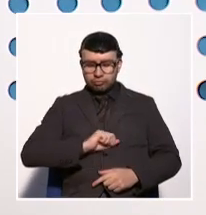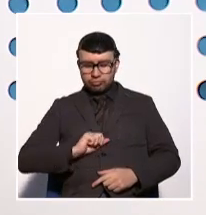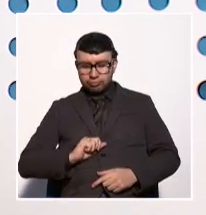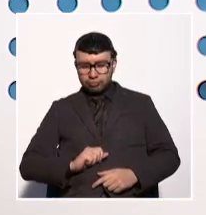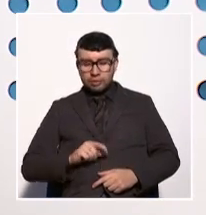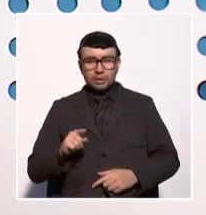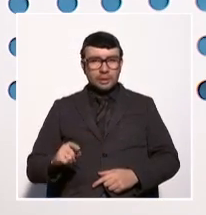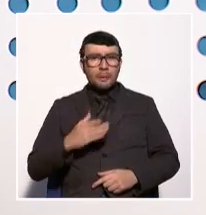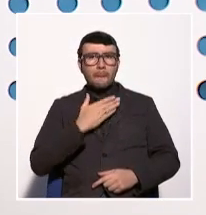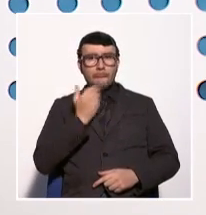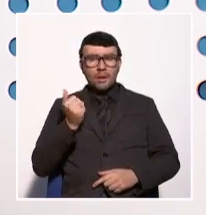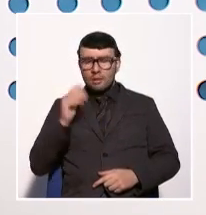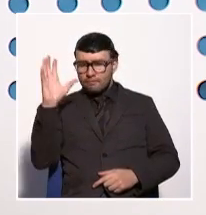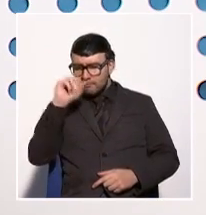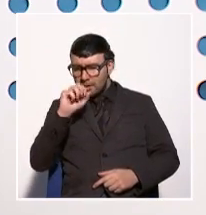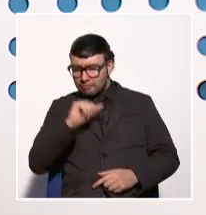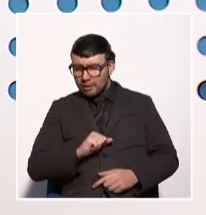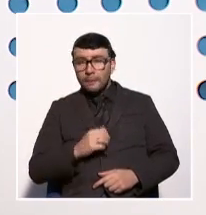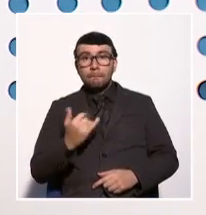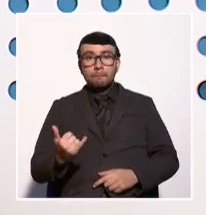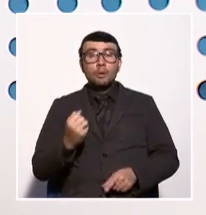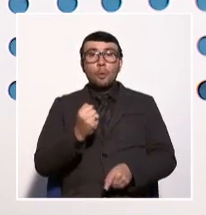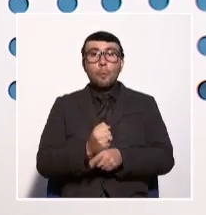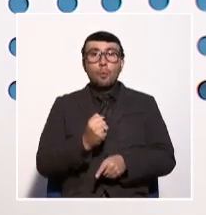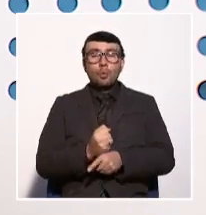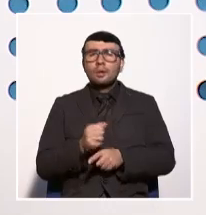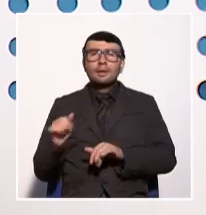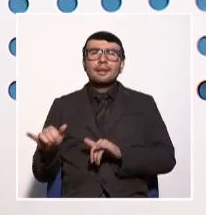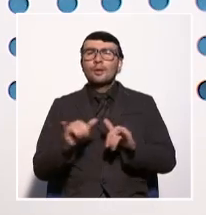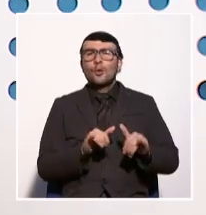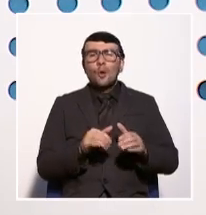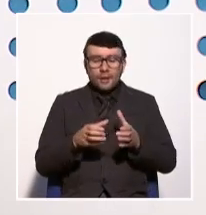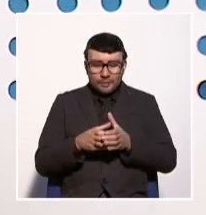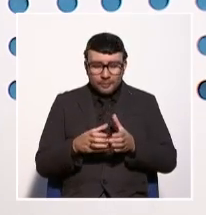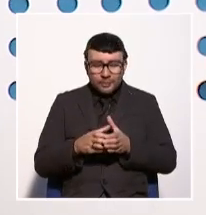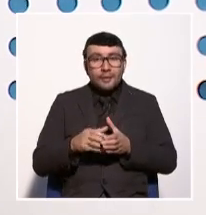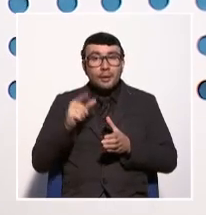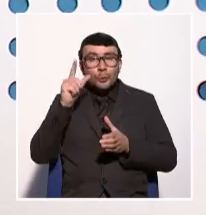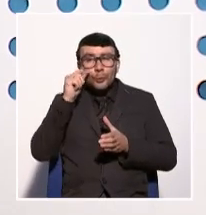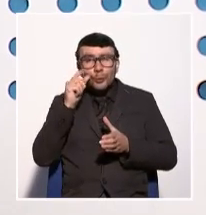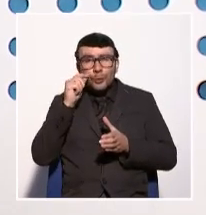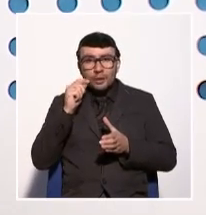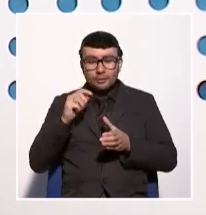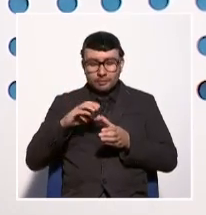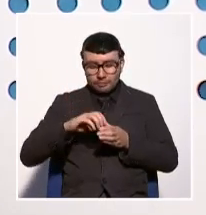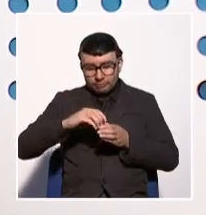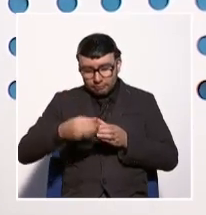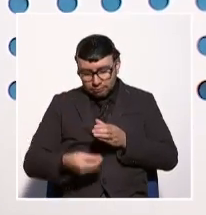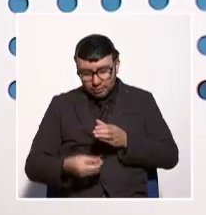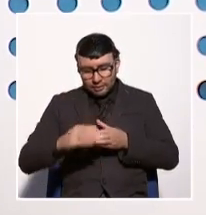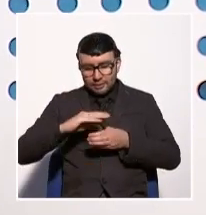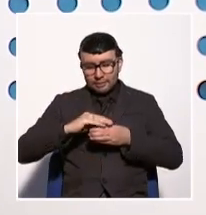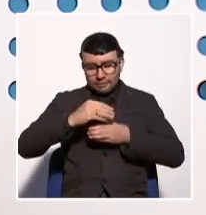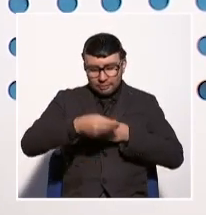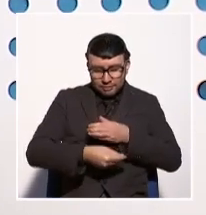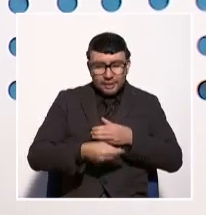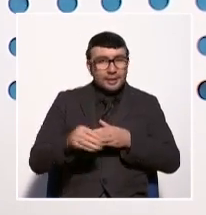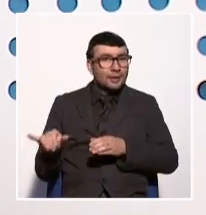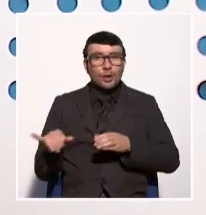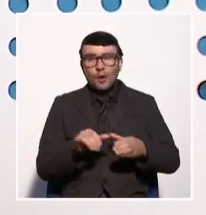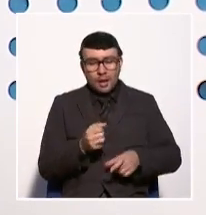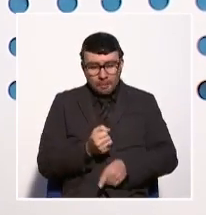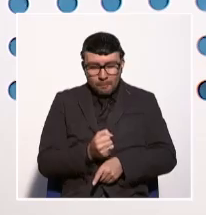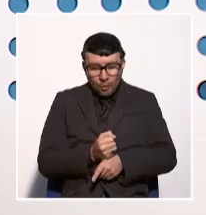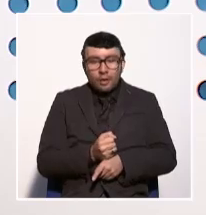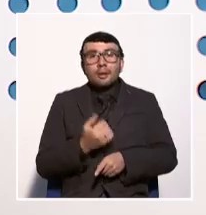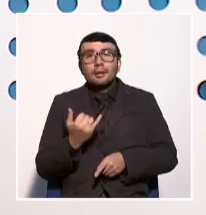mejor para detectar porque la próstata es como una mandarina son varios lóbulos y nosotros con el